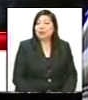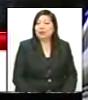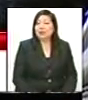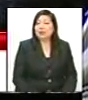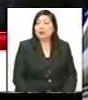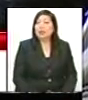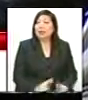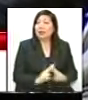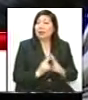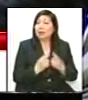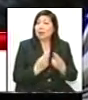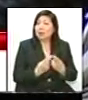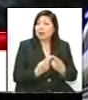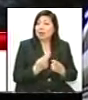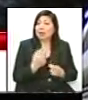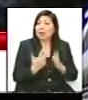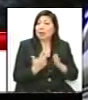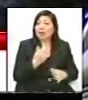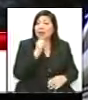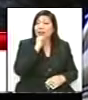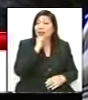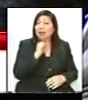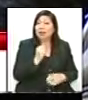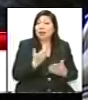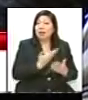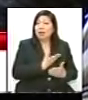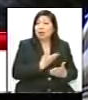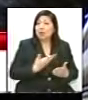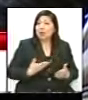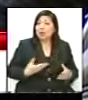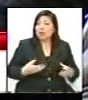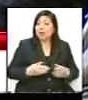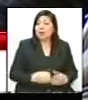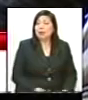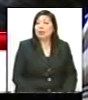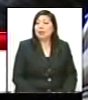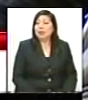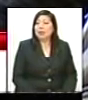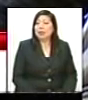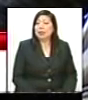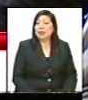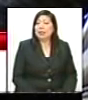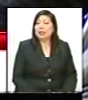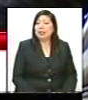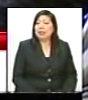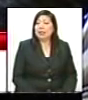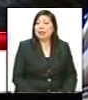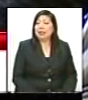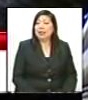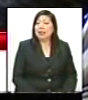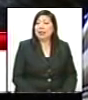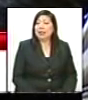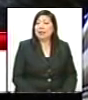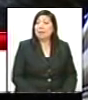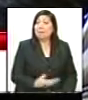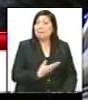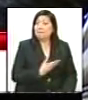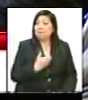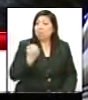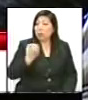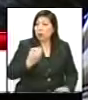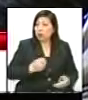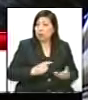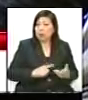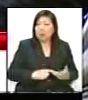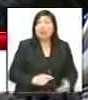él convocó el 13 de diciembre a Palacio de Gobierno, también al presidente del Poder Judicial,